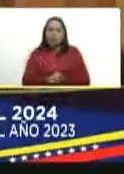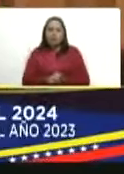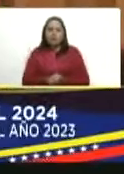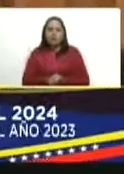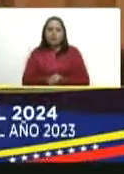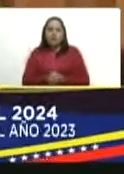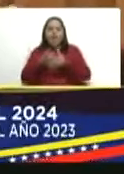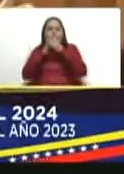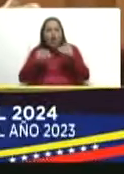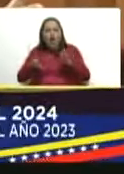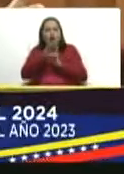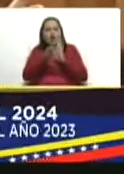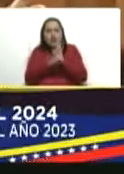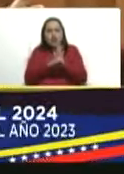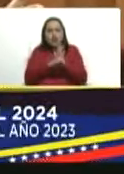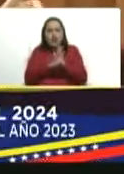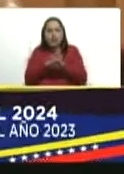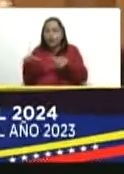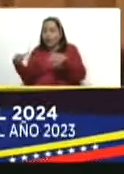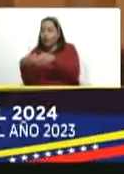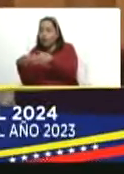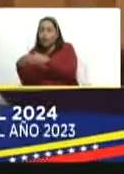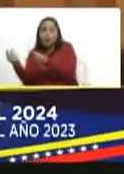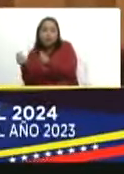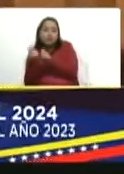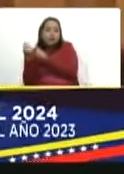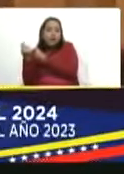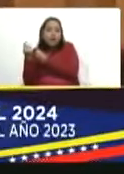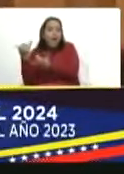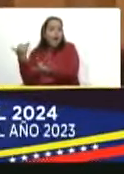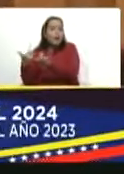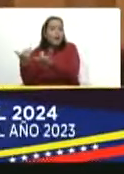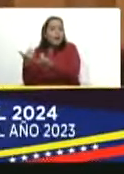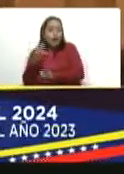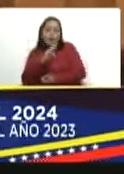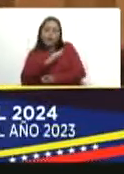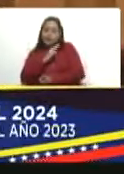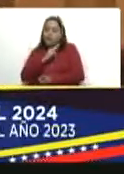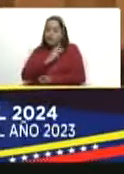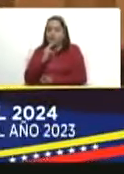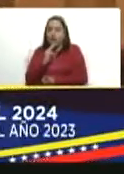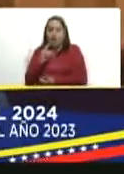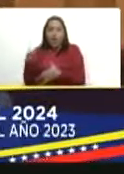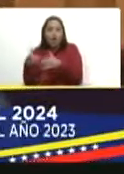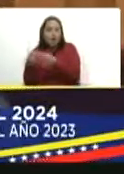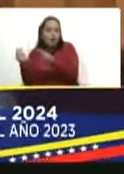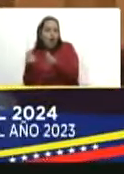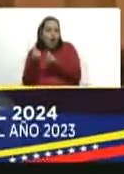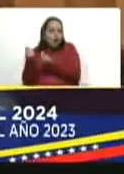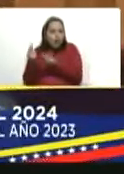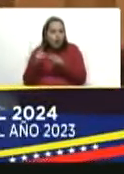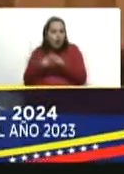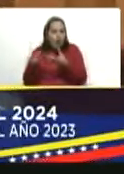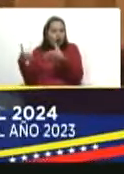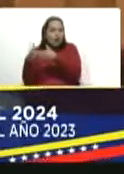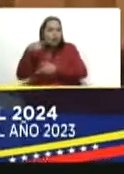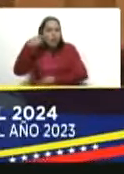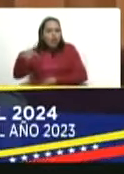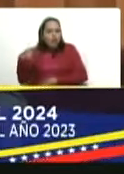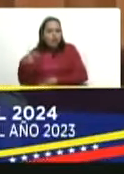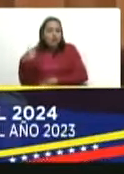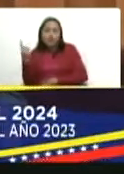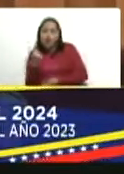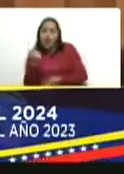Todas las constituciones se hicieron entre las élites y los apellidos, las élites económicas, las élites políticas, salvo